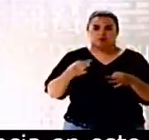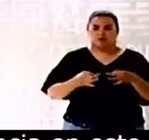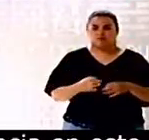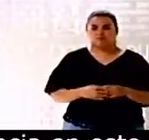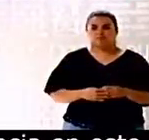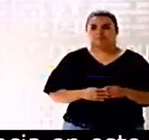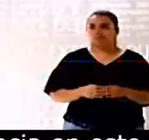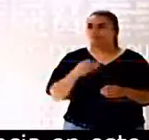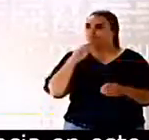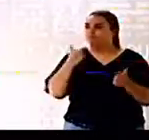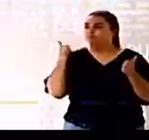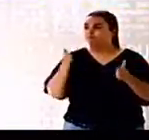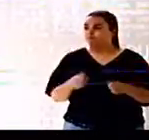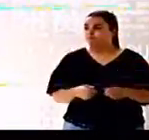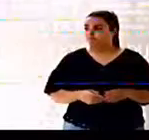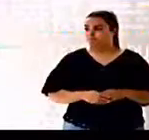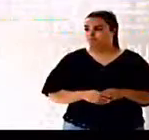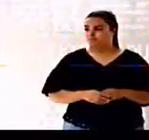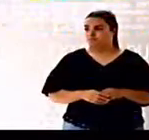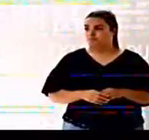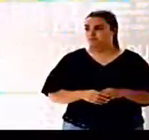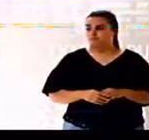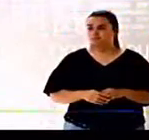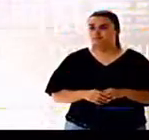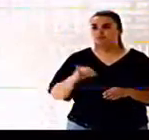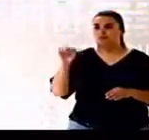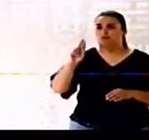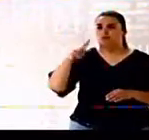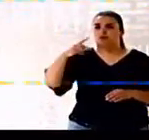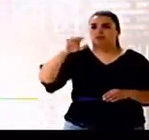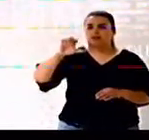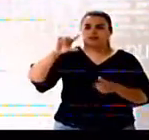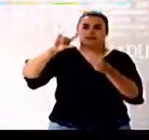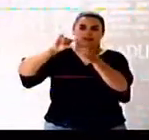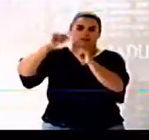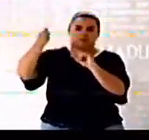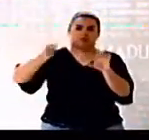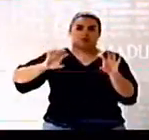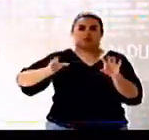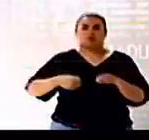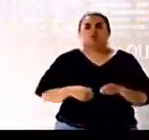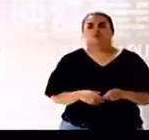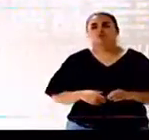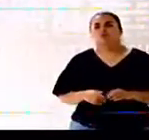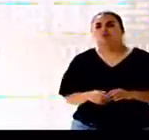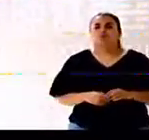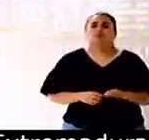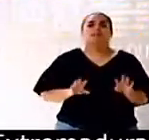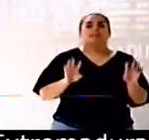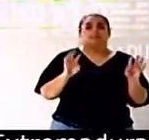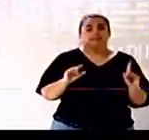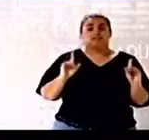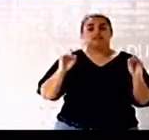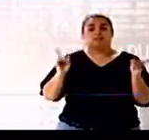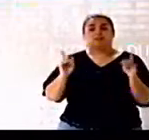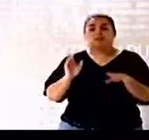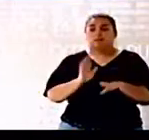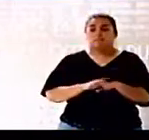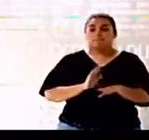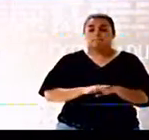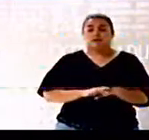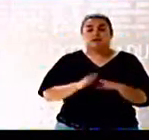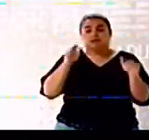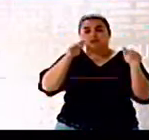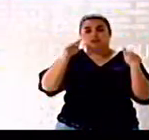Sí, ¿alguna pregunta más? Jorge Solís, de Canal Extremadura Radio. Sí, gracias. Simplemente por ahondar en